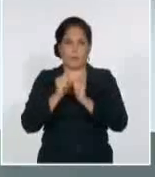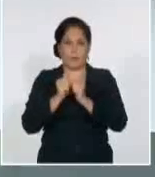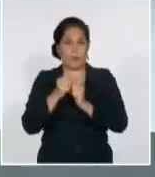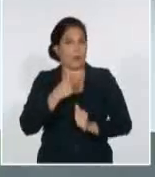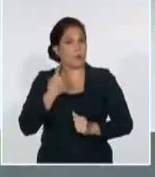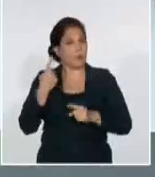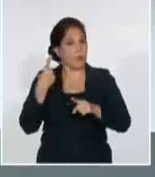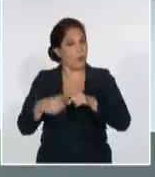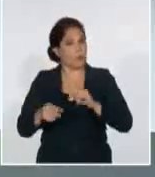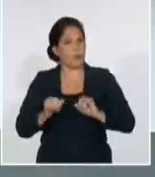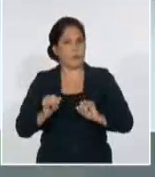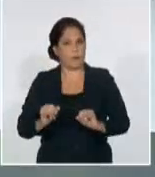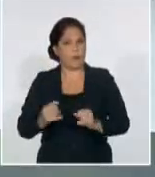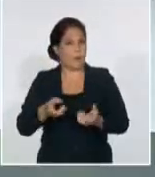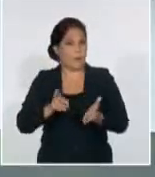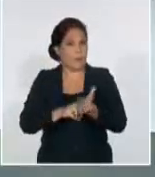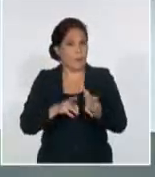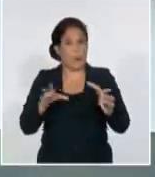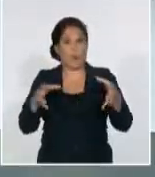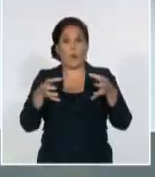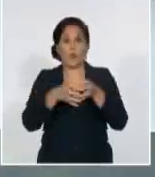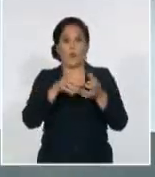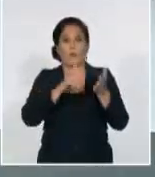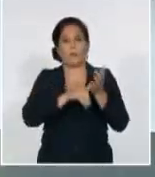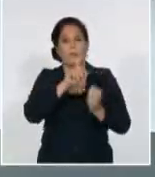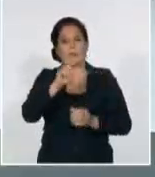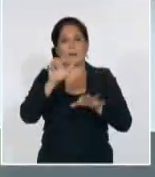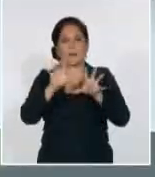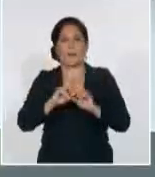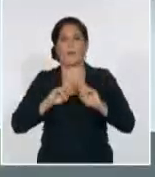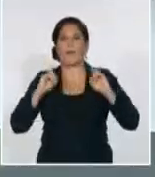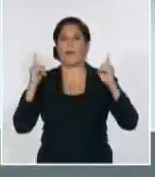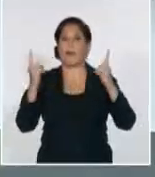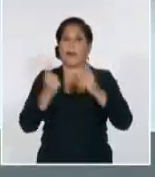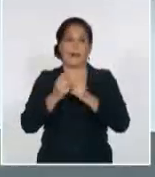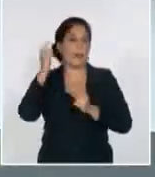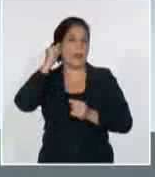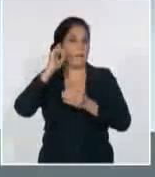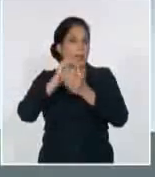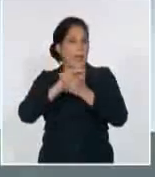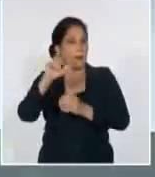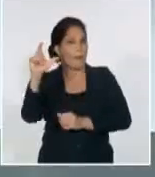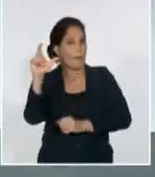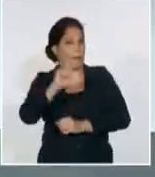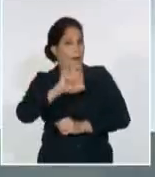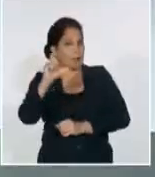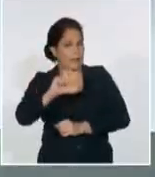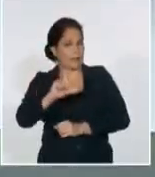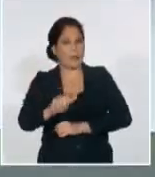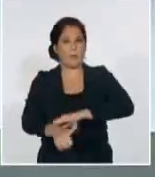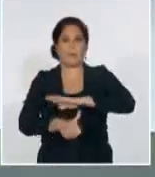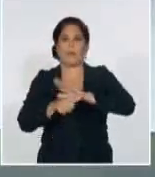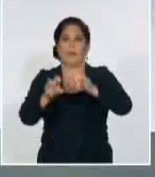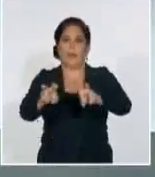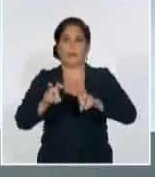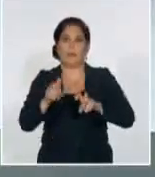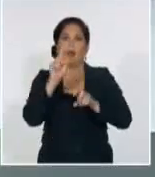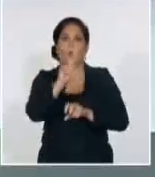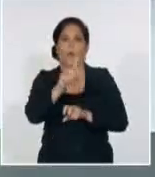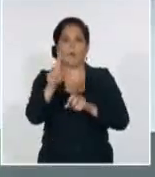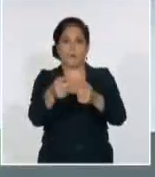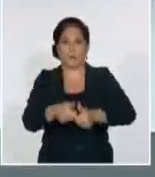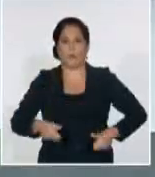De tema, la miembro del Buró Político del Partido y secretaria general de la FMC, Teresa Amarelle Bugüe, presidió la asamblea a un seno congreso de la